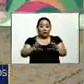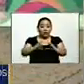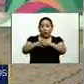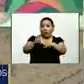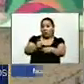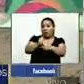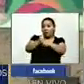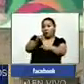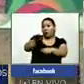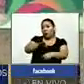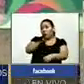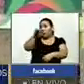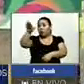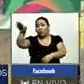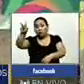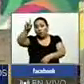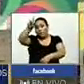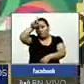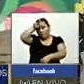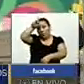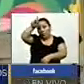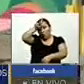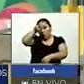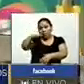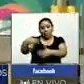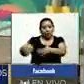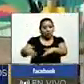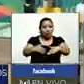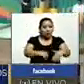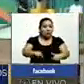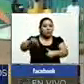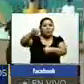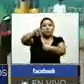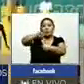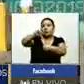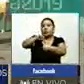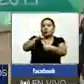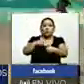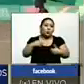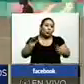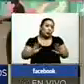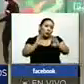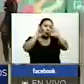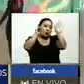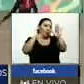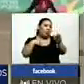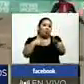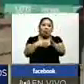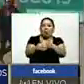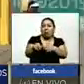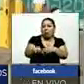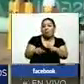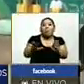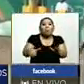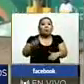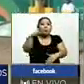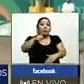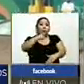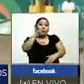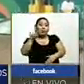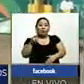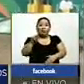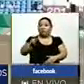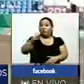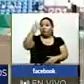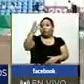salvadoreña que viajó a Perú para participar en los Juegos Panamericanos de Lima no ha tenido el mejor arranque, pues este jueves, en su segundo día